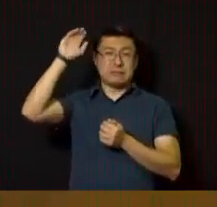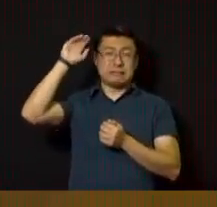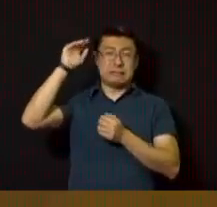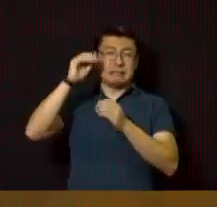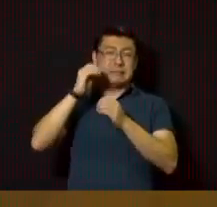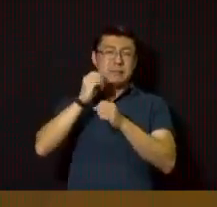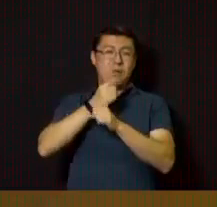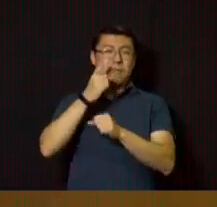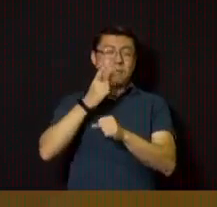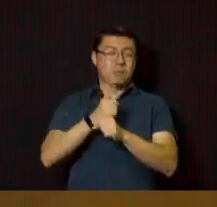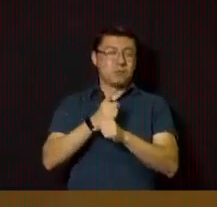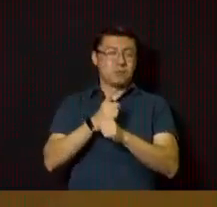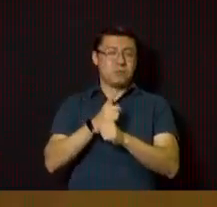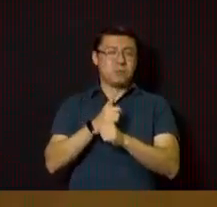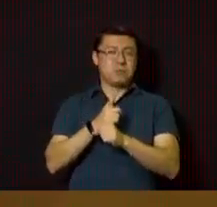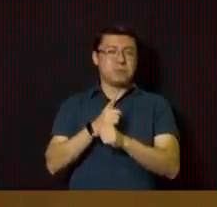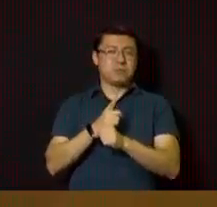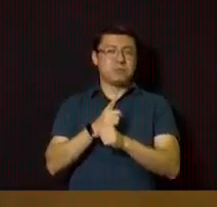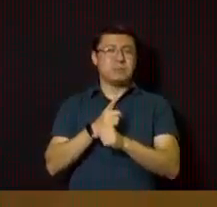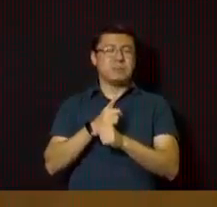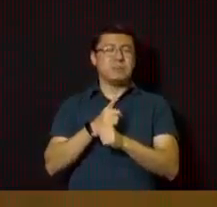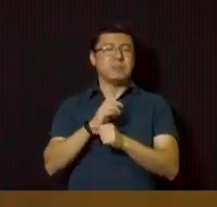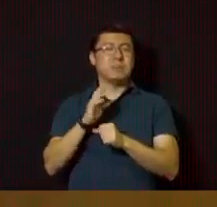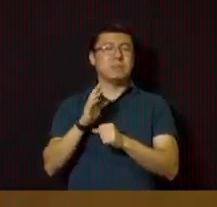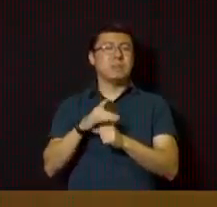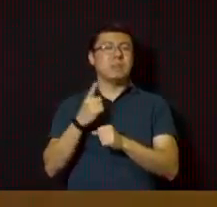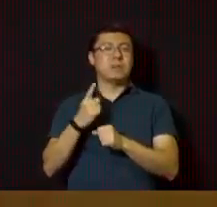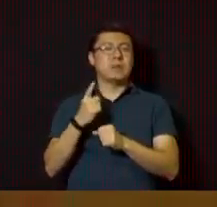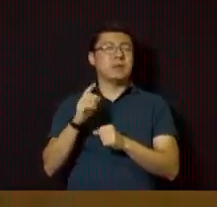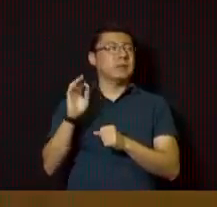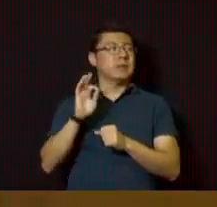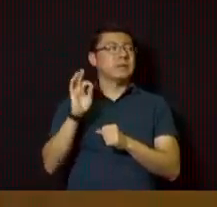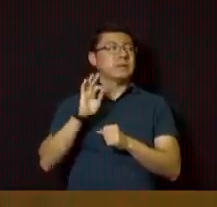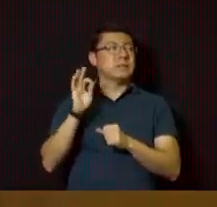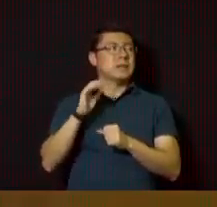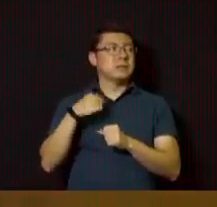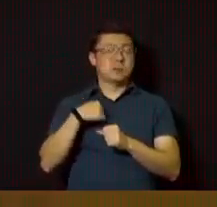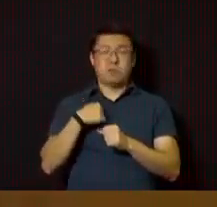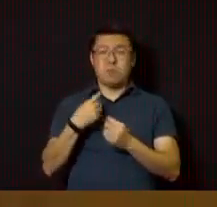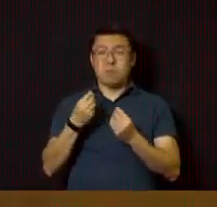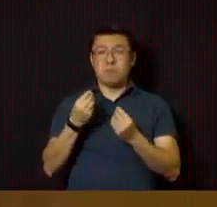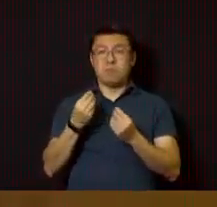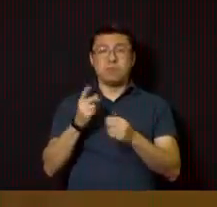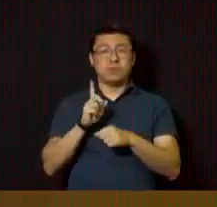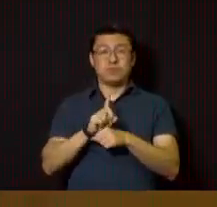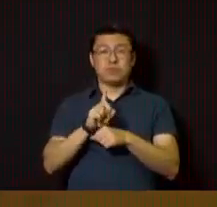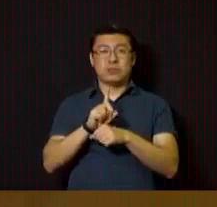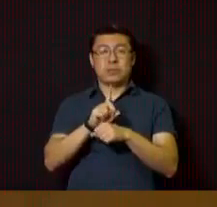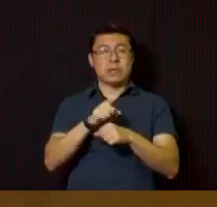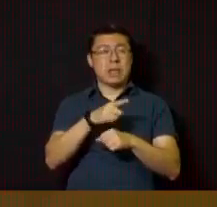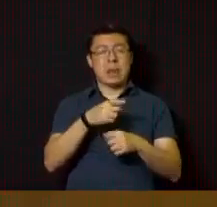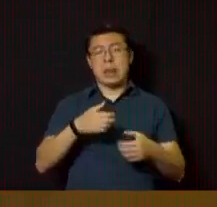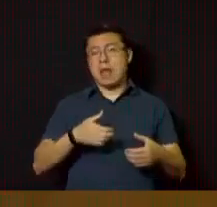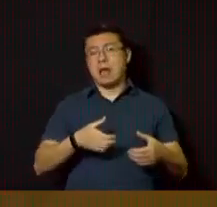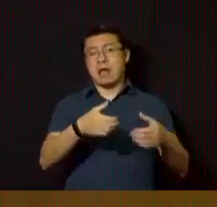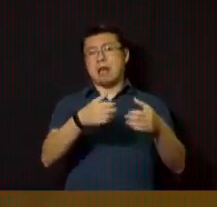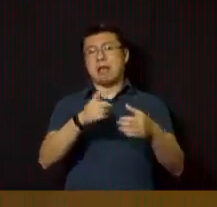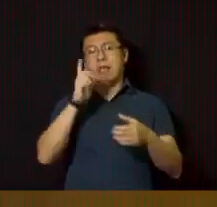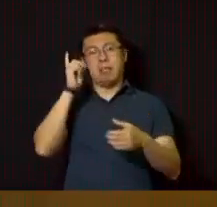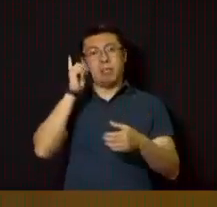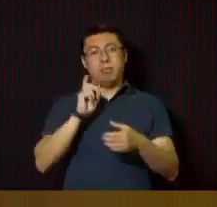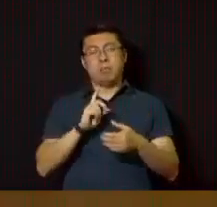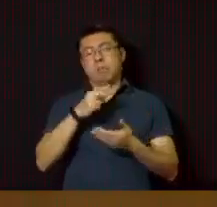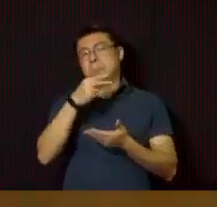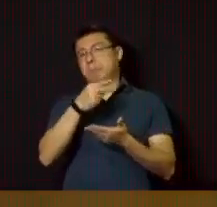pongo a pensar que hubiera sido en ese momento, porque ya llevaba varios días durmiendo en la calle, y a mí se me hacía